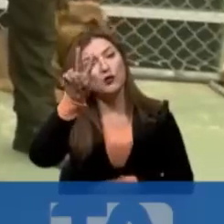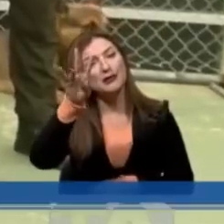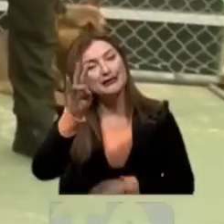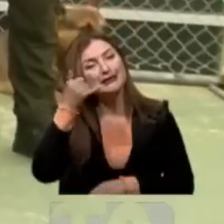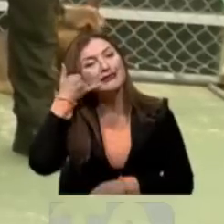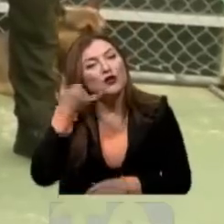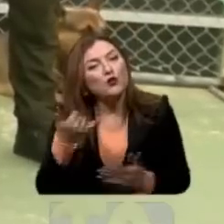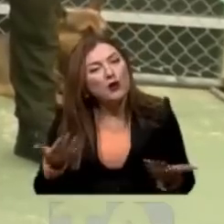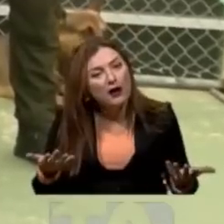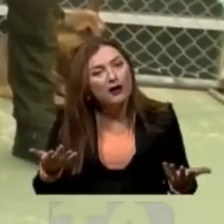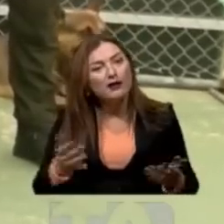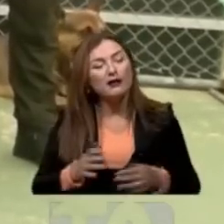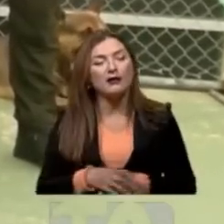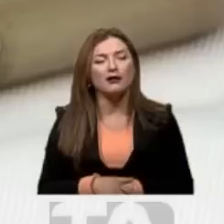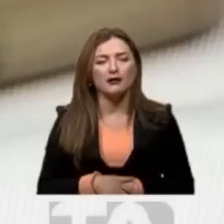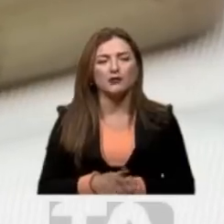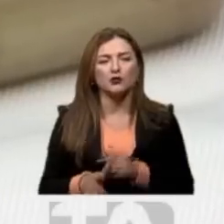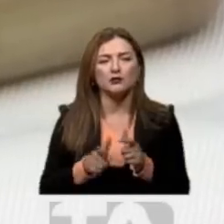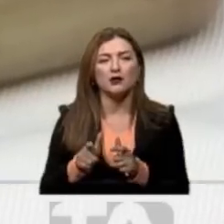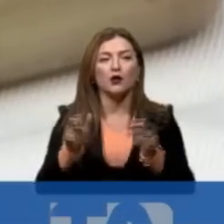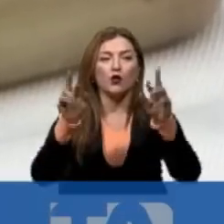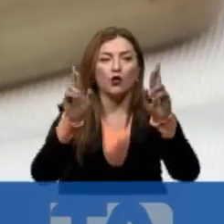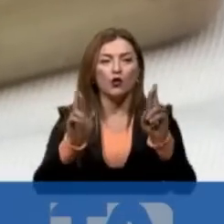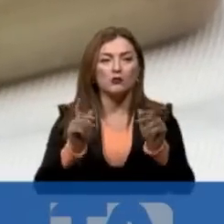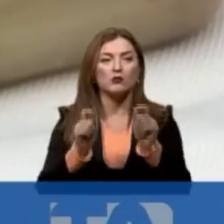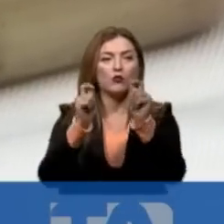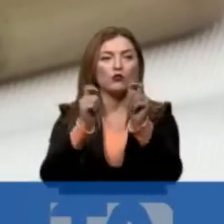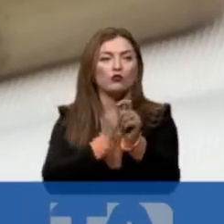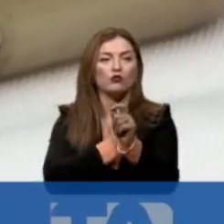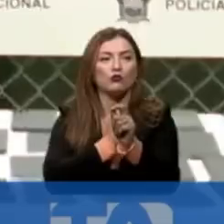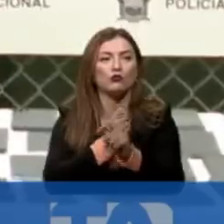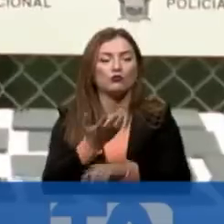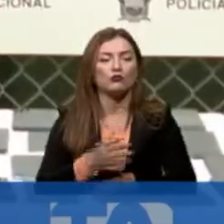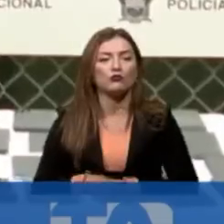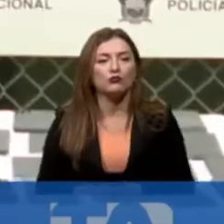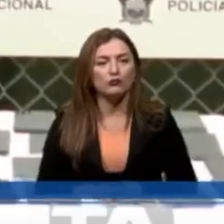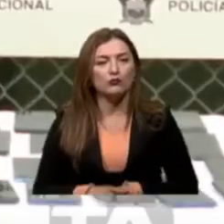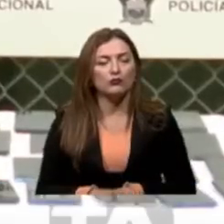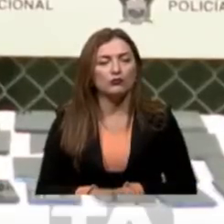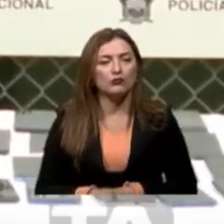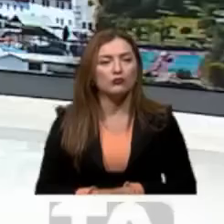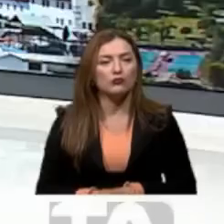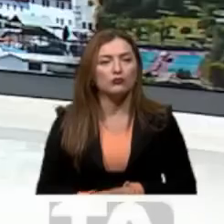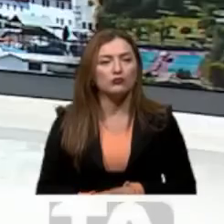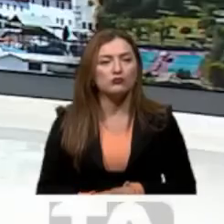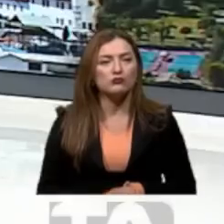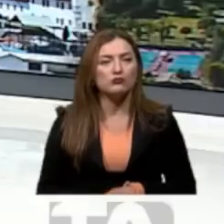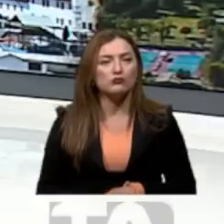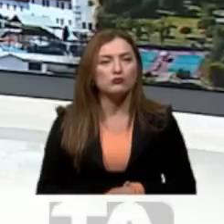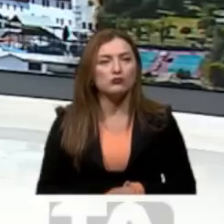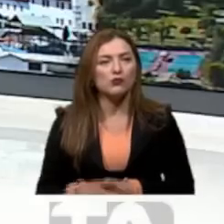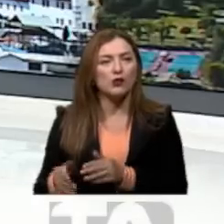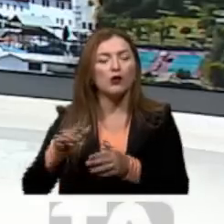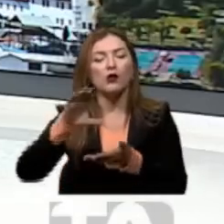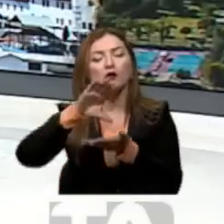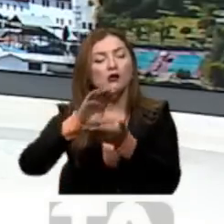ahora las autoridades esperan que todos estos celulares vuelvan a la pertenencia de las presuntas víctimas de robo. En el